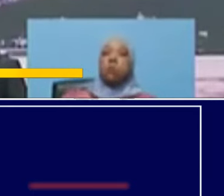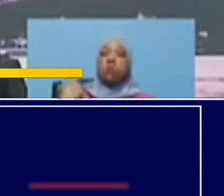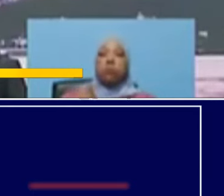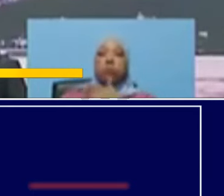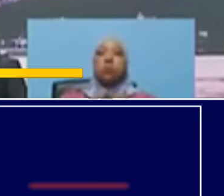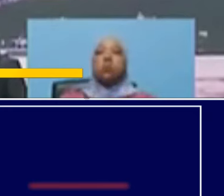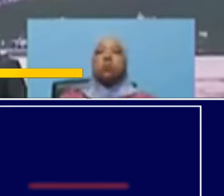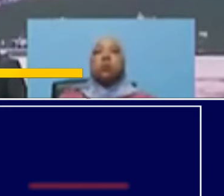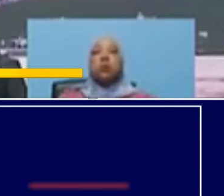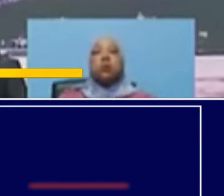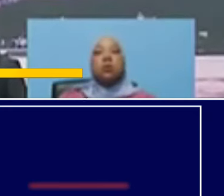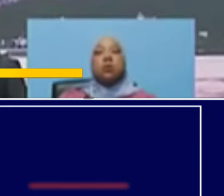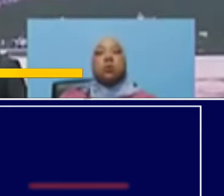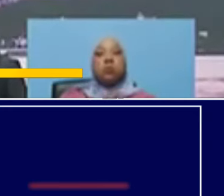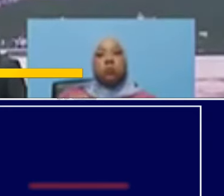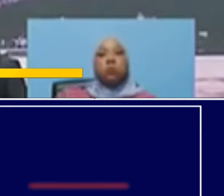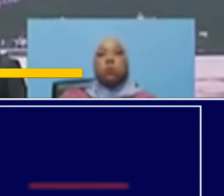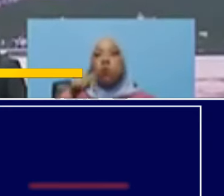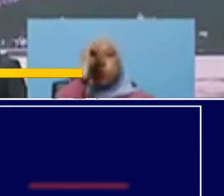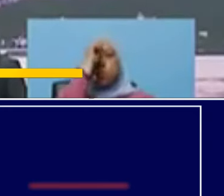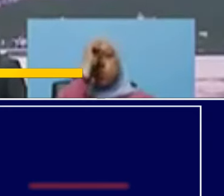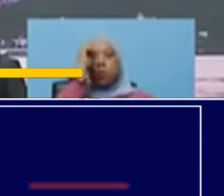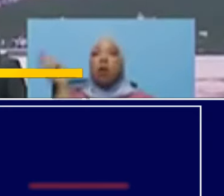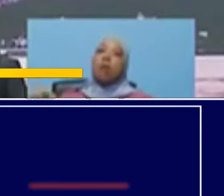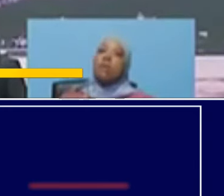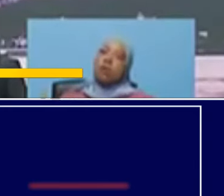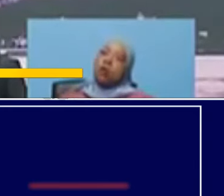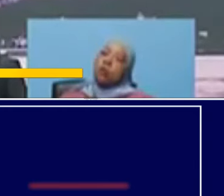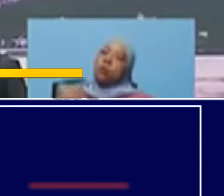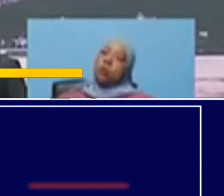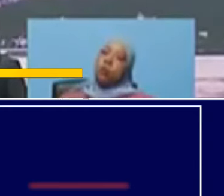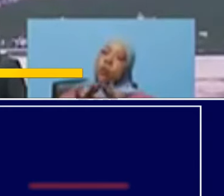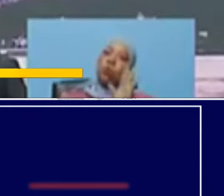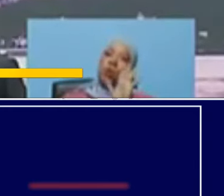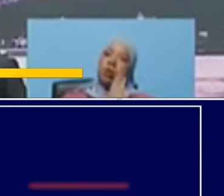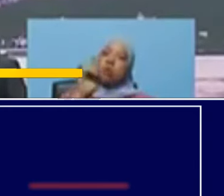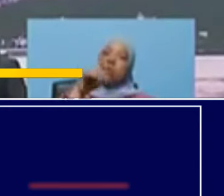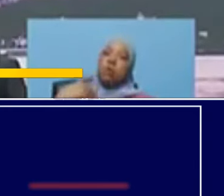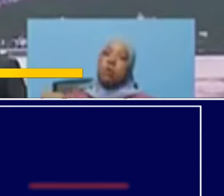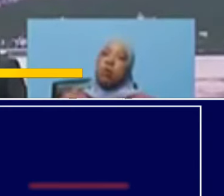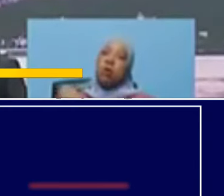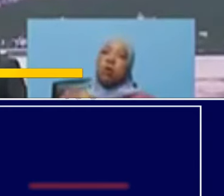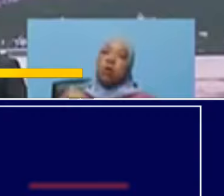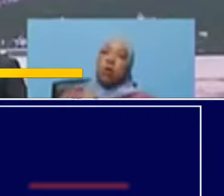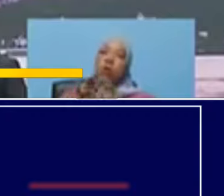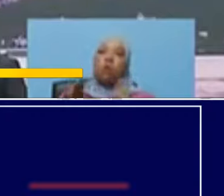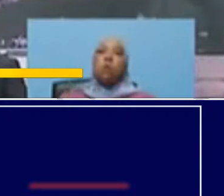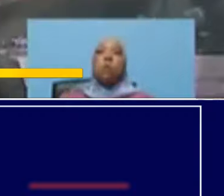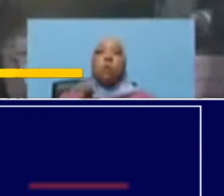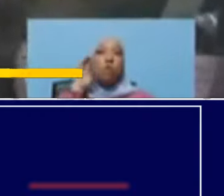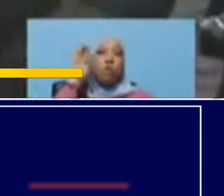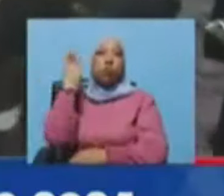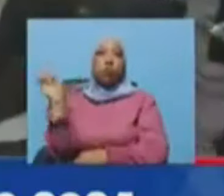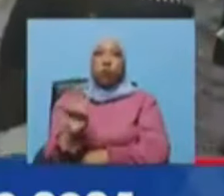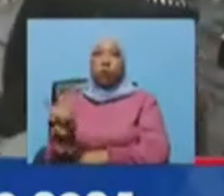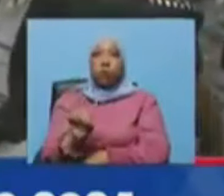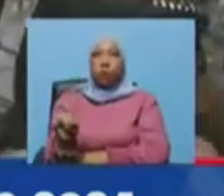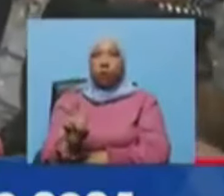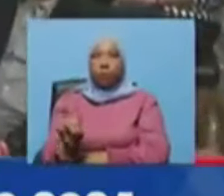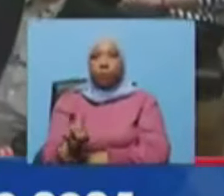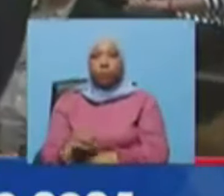plenas para Turquía, para Venezuela y para el desarrollo de la prosperidad futuro de nuestros países.